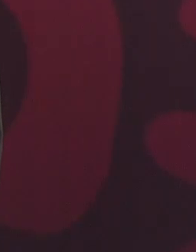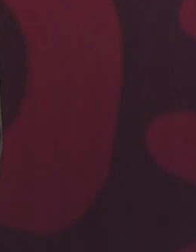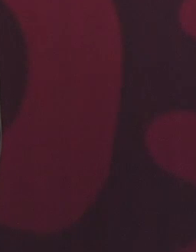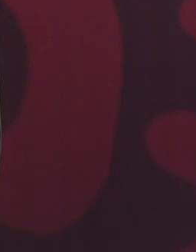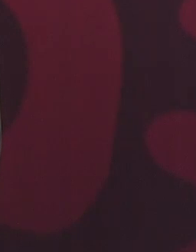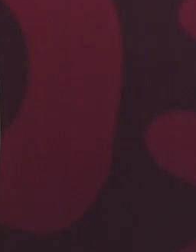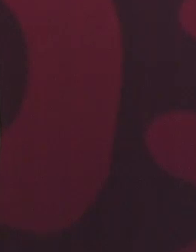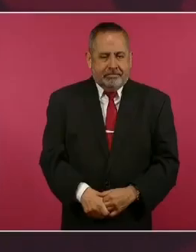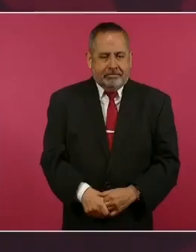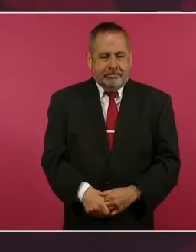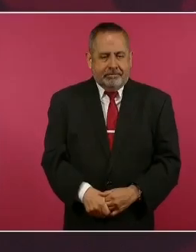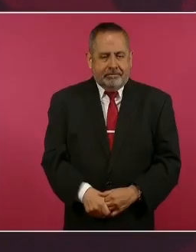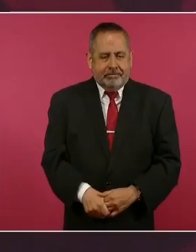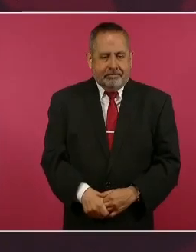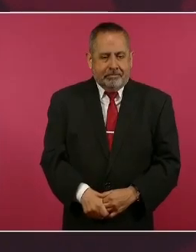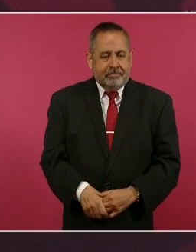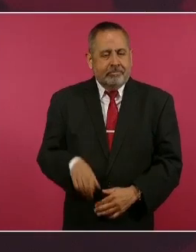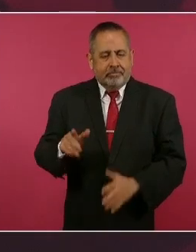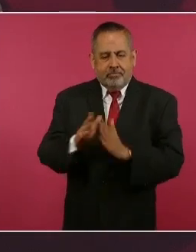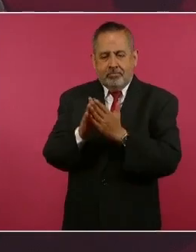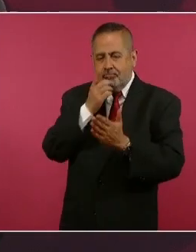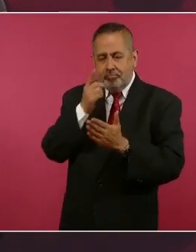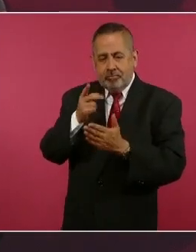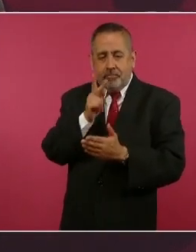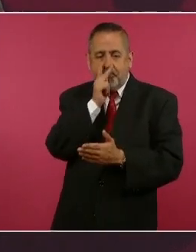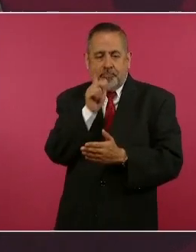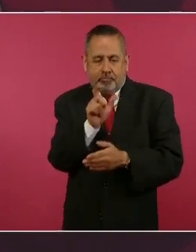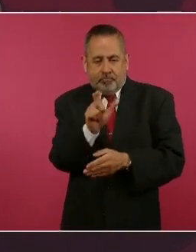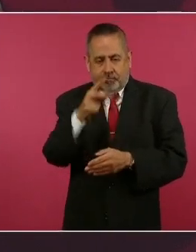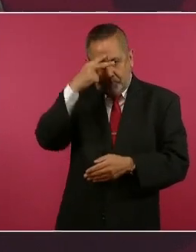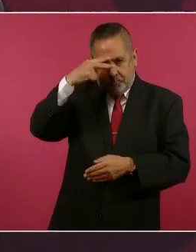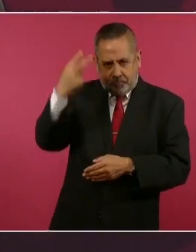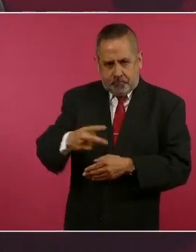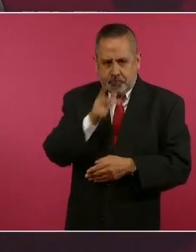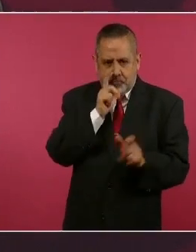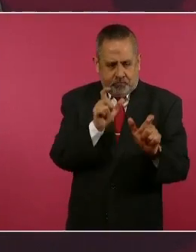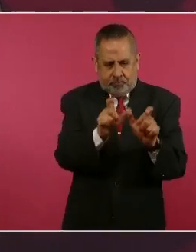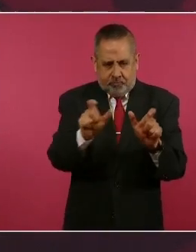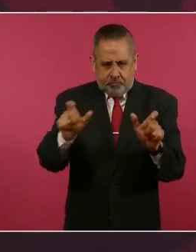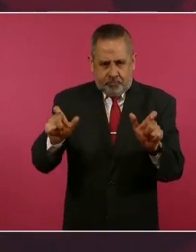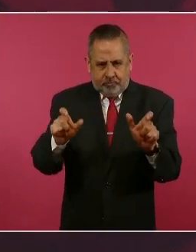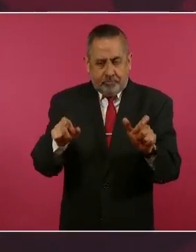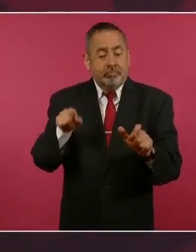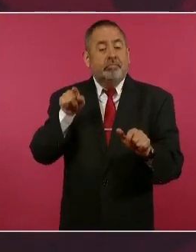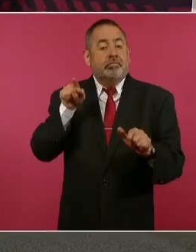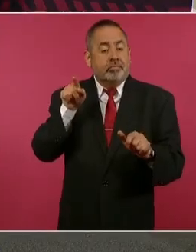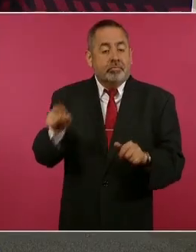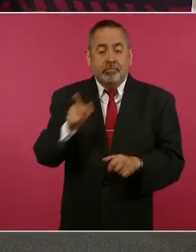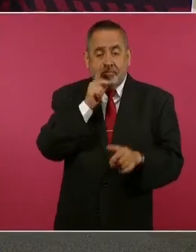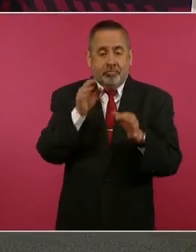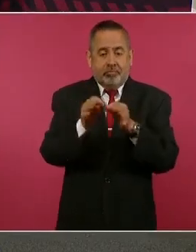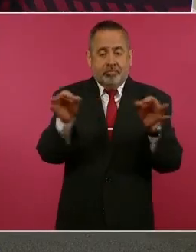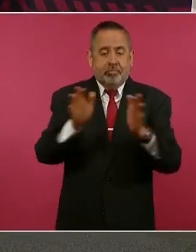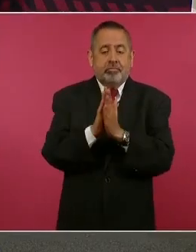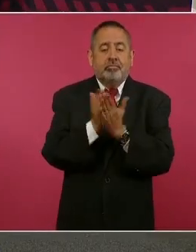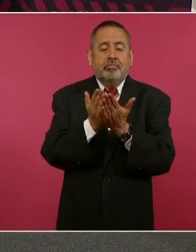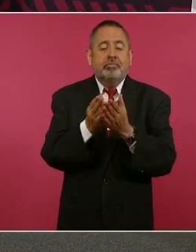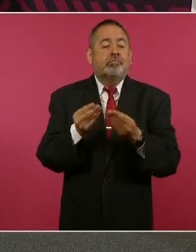hizo un diccionario sobre mexicanismos extraordinario, tenía una frase sobre los